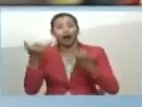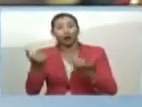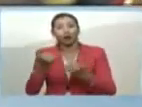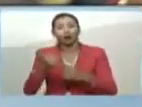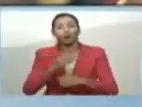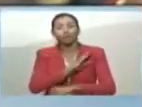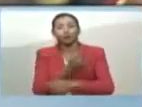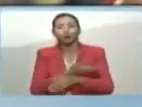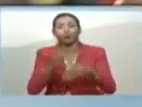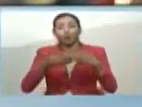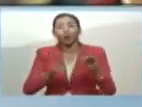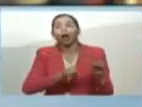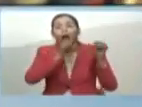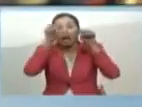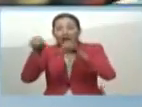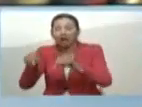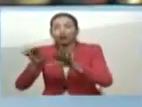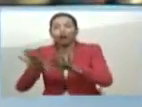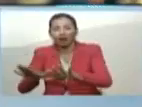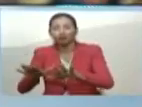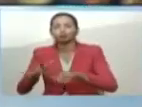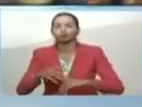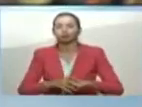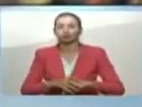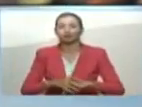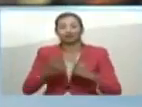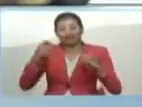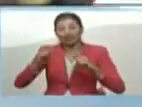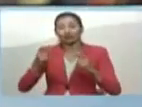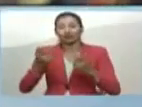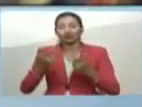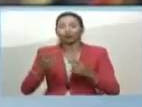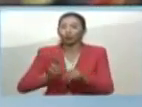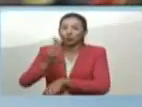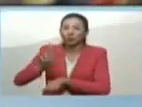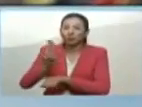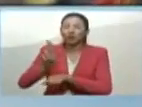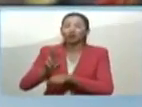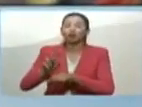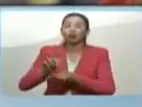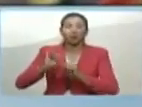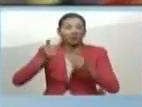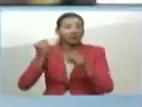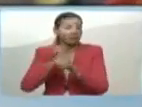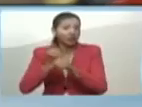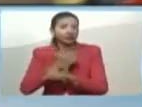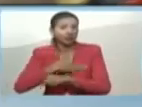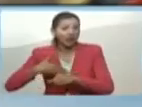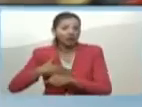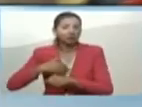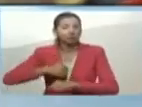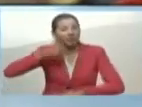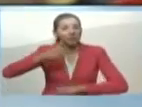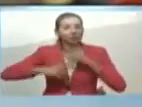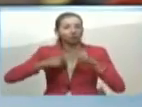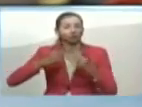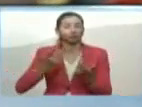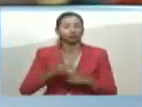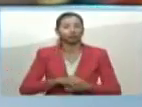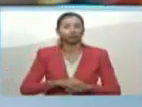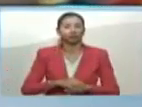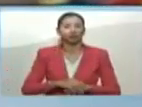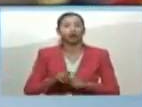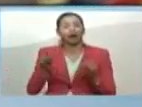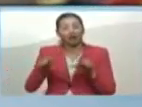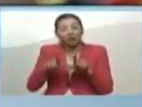está instalado a hacerle vida activa, activar el sistema económico, activar la producción